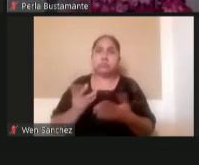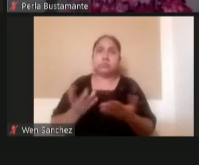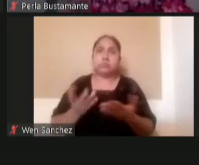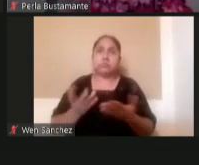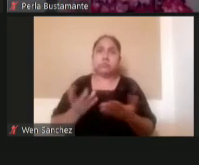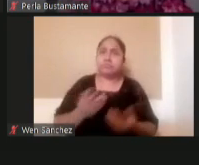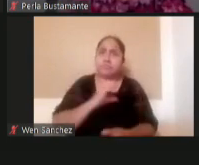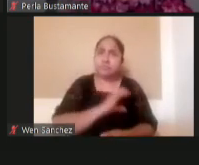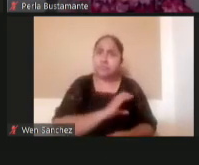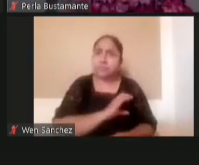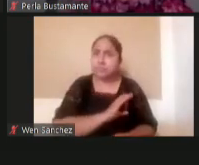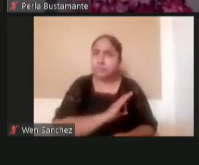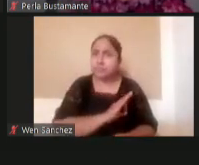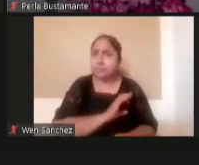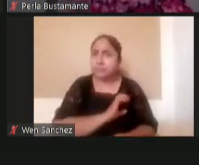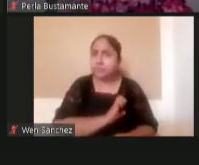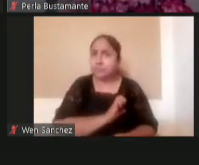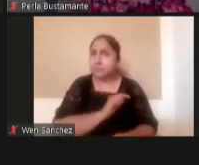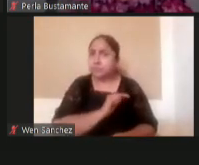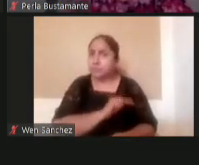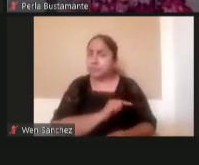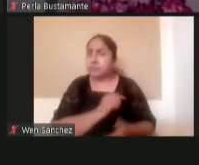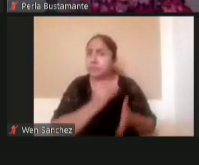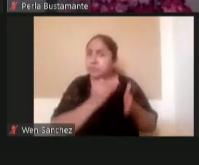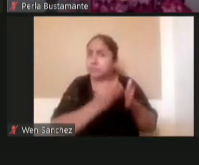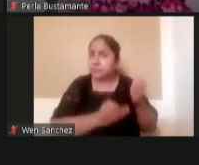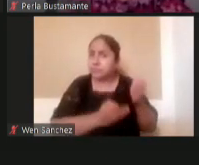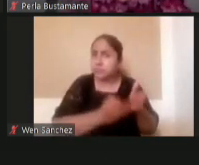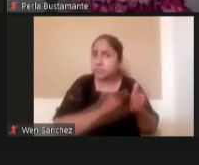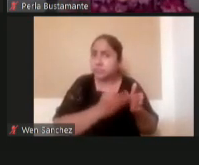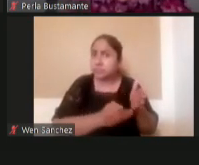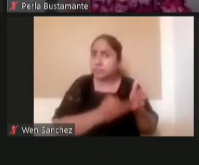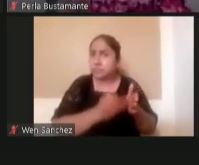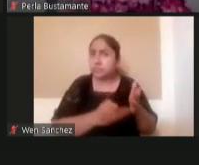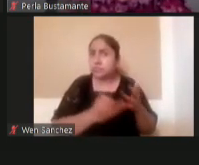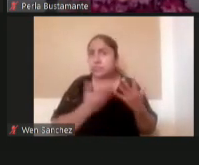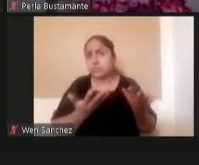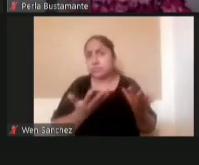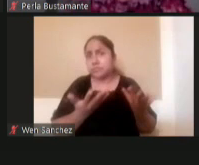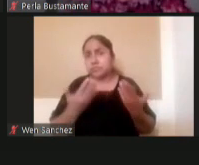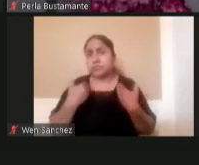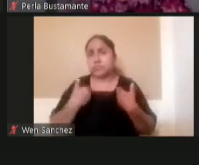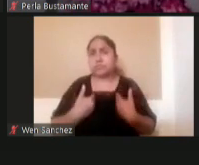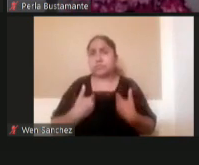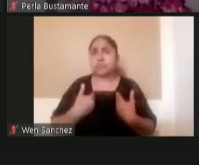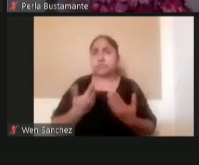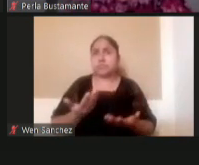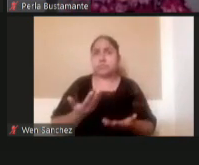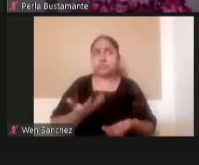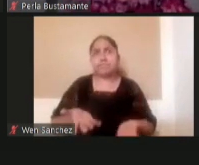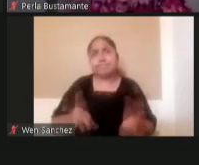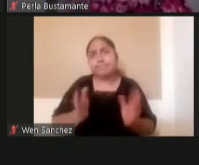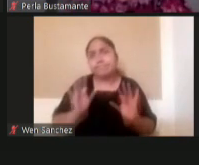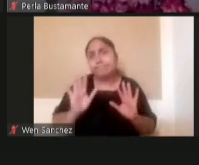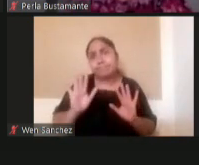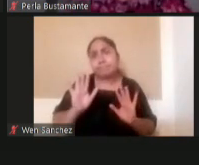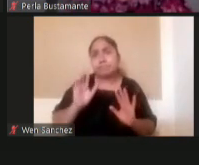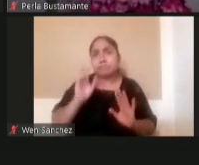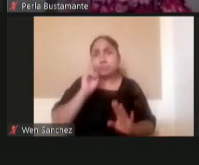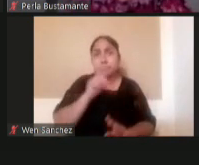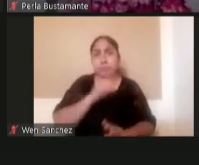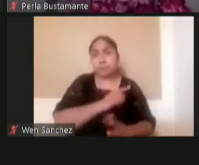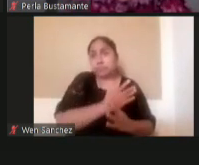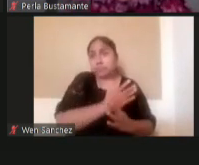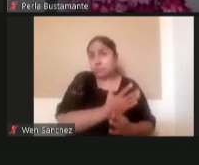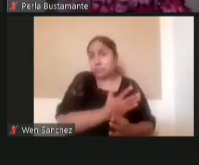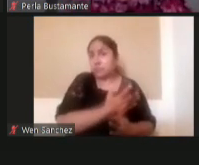Federal de Electricidad con las respuestas que está dando, ¿no? Donde ya ellos mismos dicen que ya atendieron